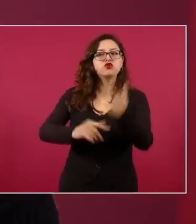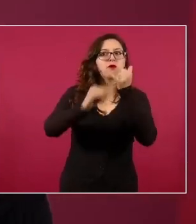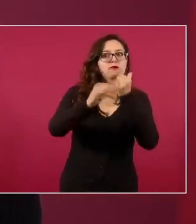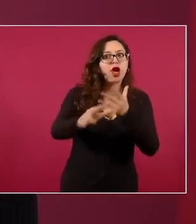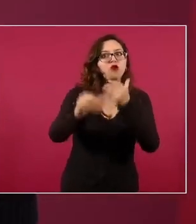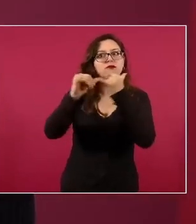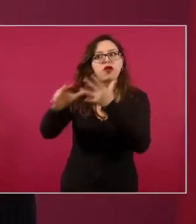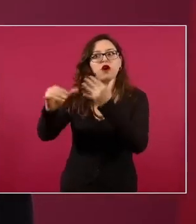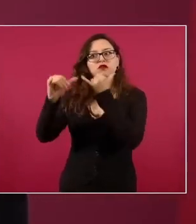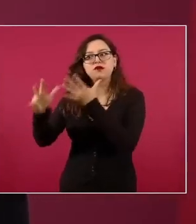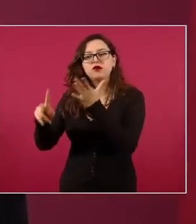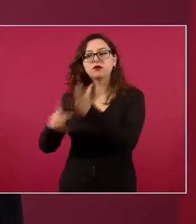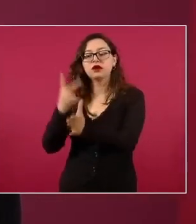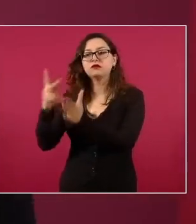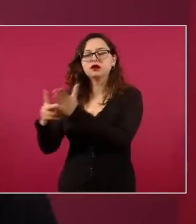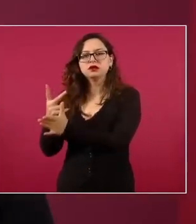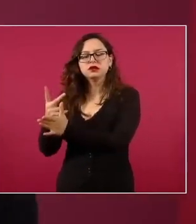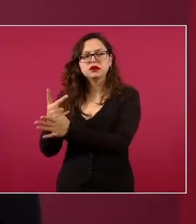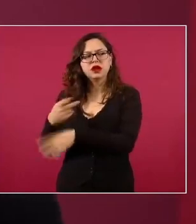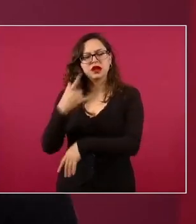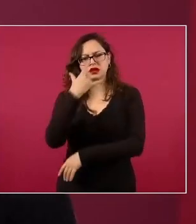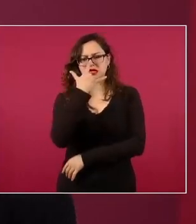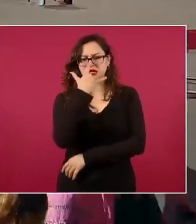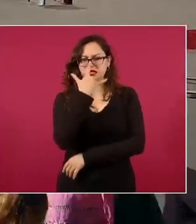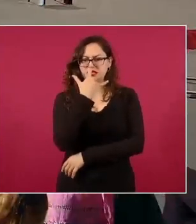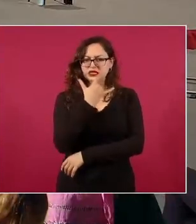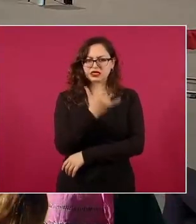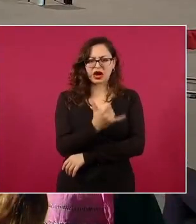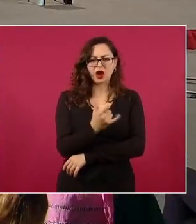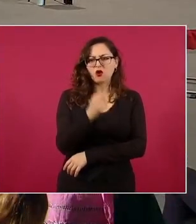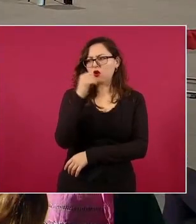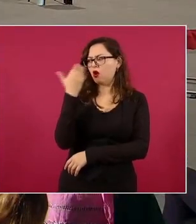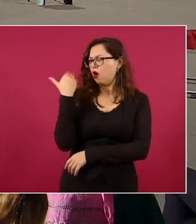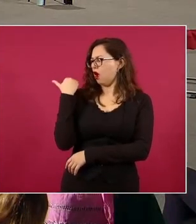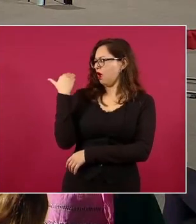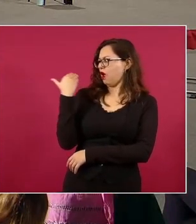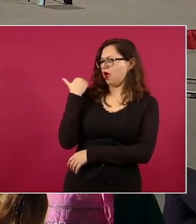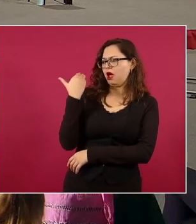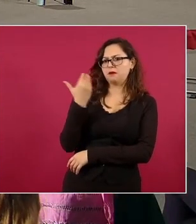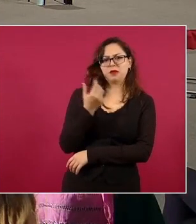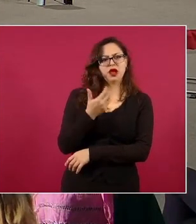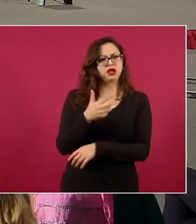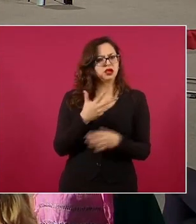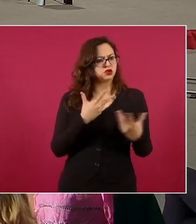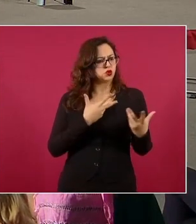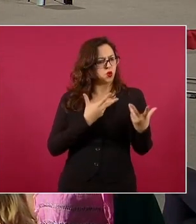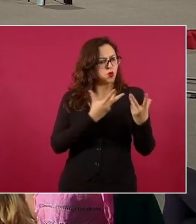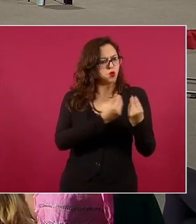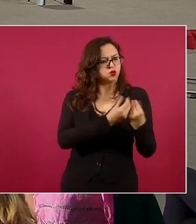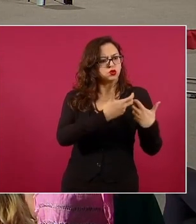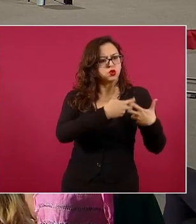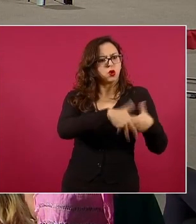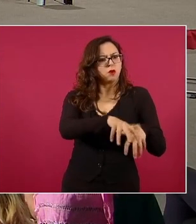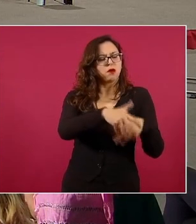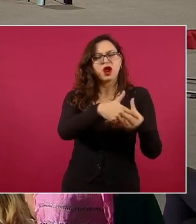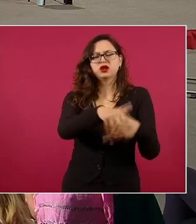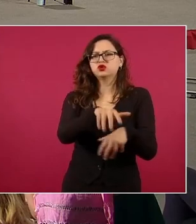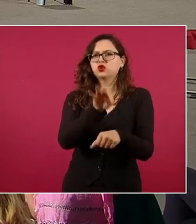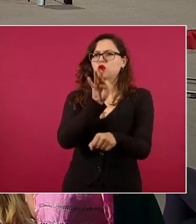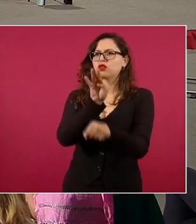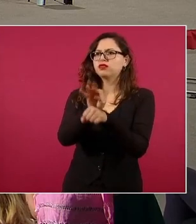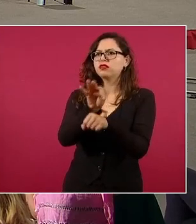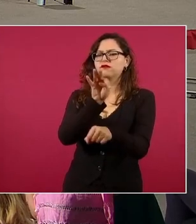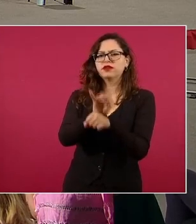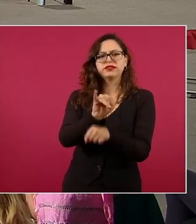mismos con los que, por cierto, Denise Dresser marchó a favor del INE este 13 de noviembre para defender a